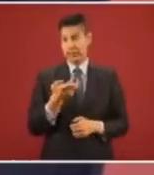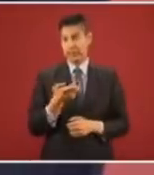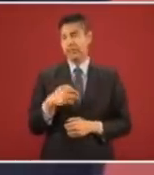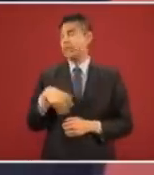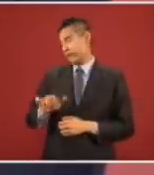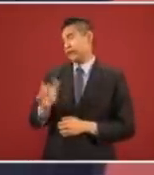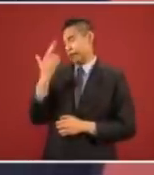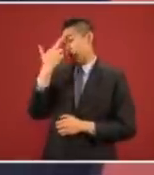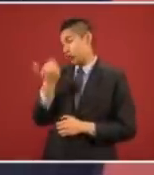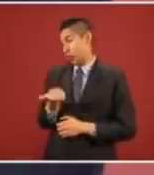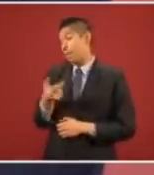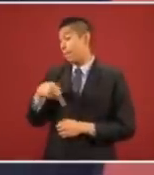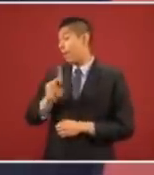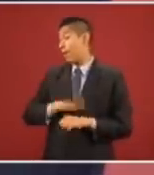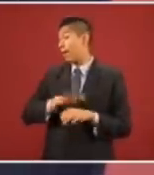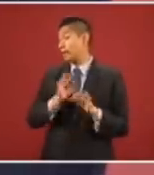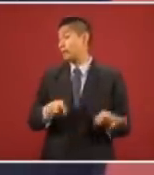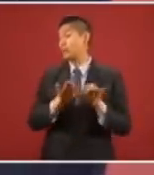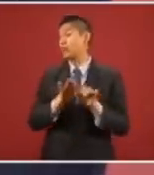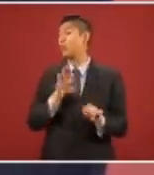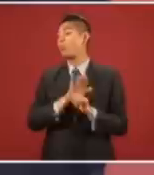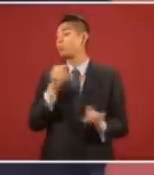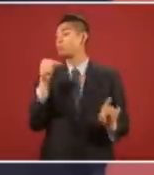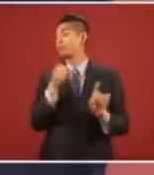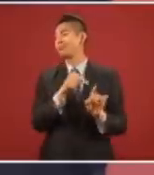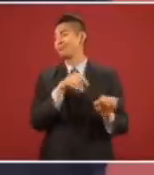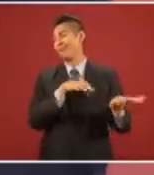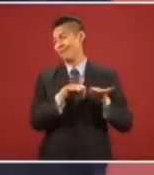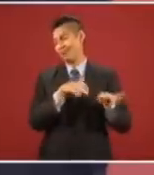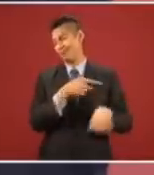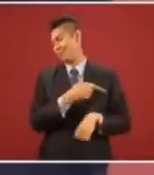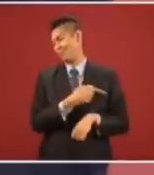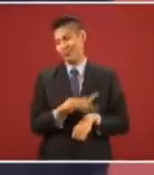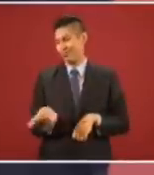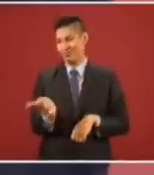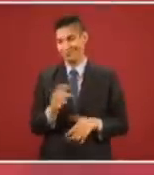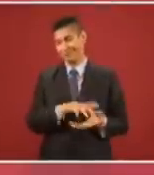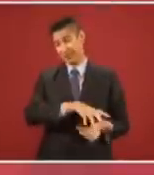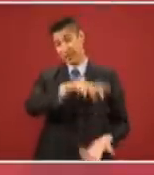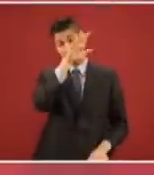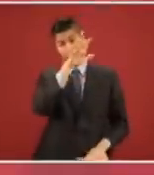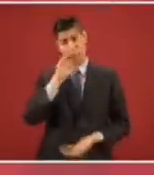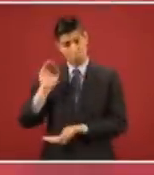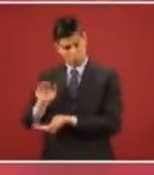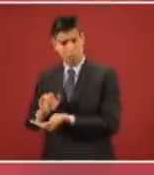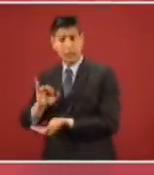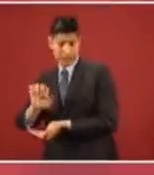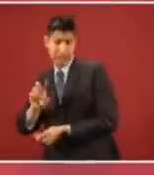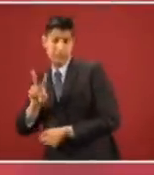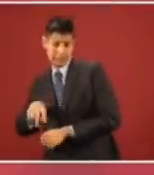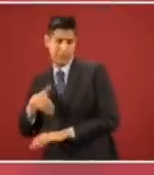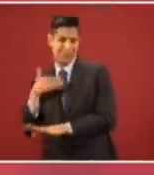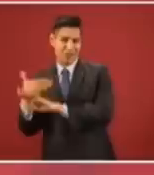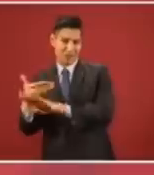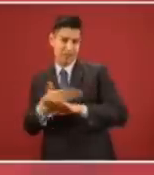fundamentalmente es la falta de oportunidades, es por la pobreza. Sí, y también influye lo